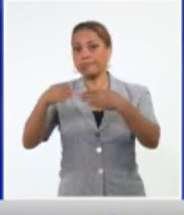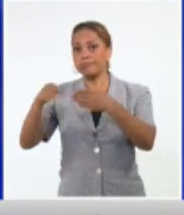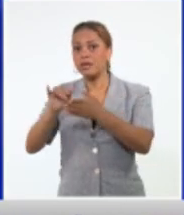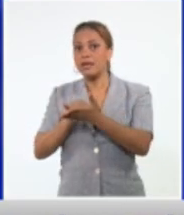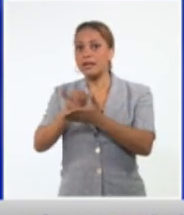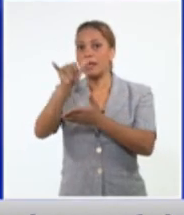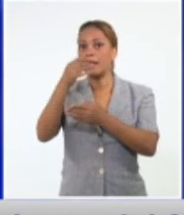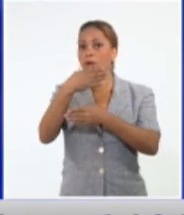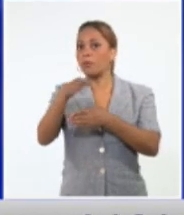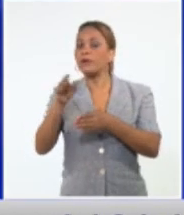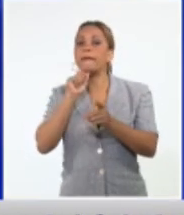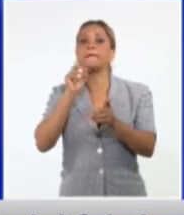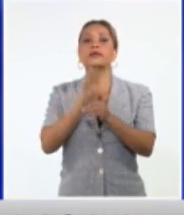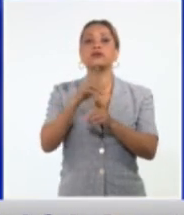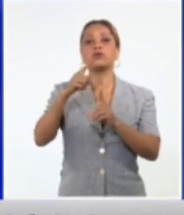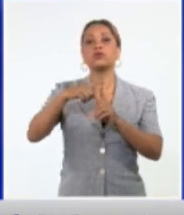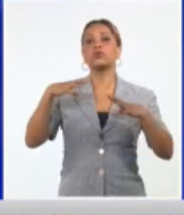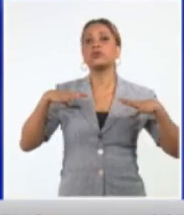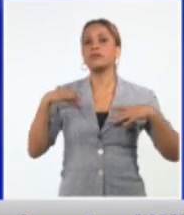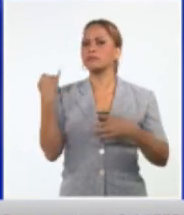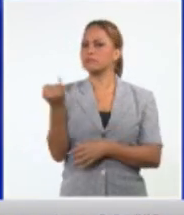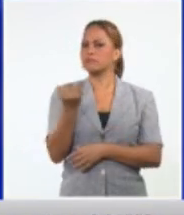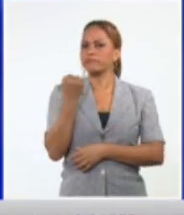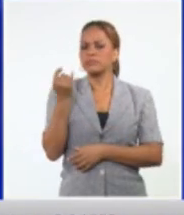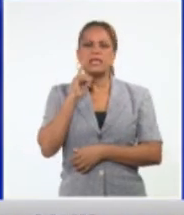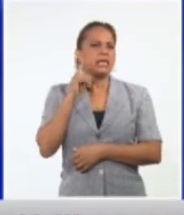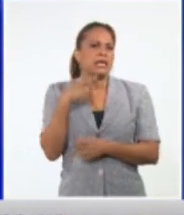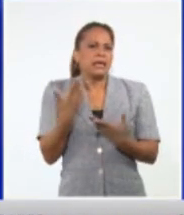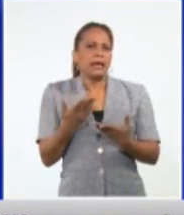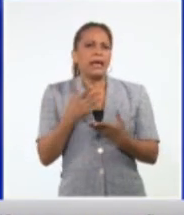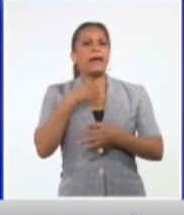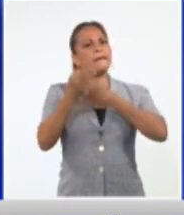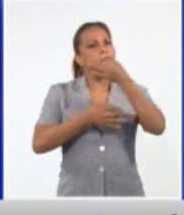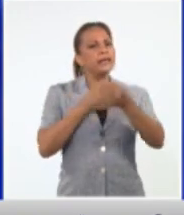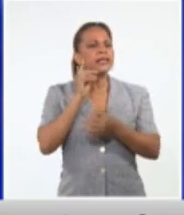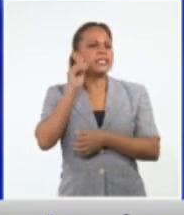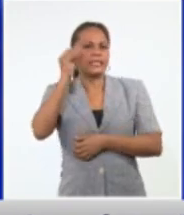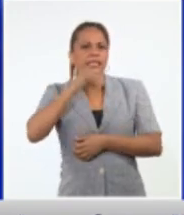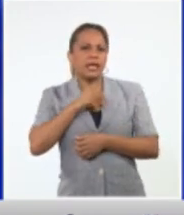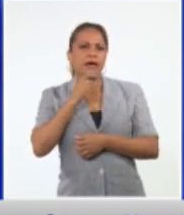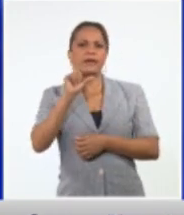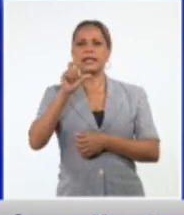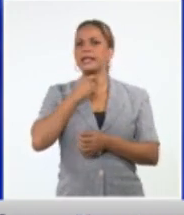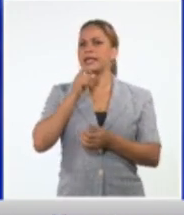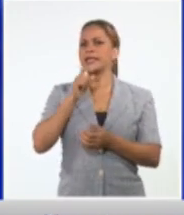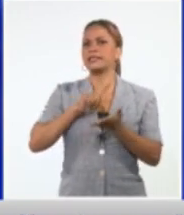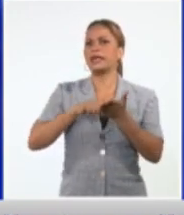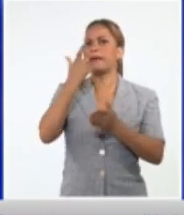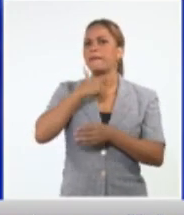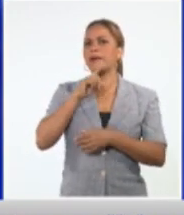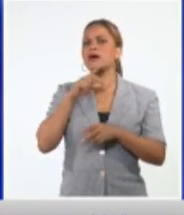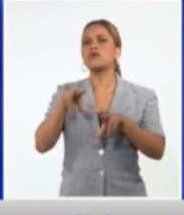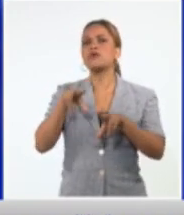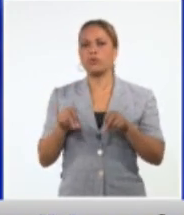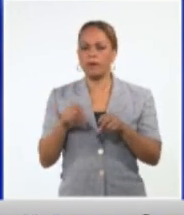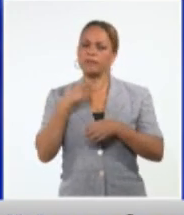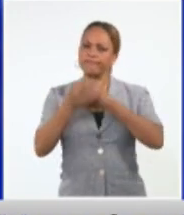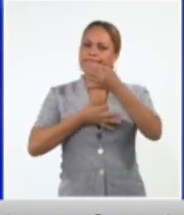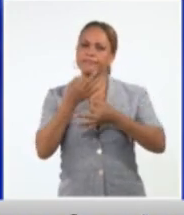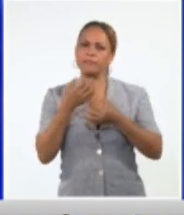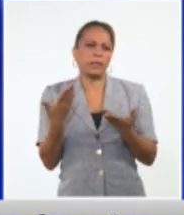el turismo internacional. ¿Qué se conoce al respecto y cuáles Sí. son los primeros acercamientos en Cuba al tema? Sí.